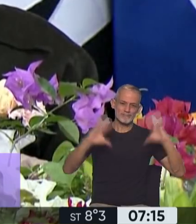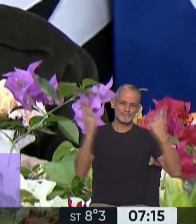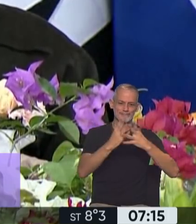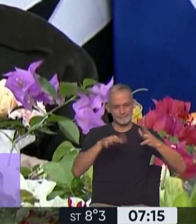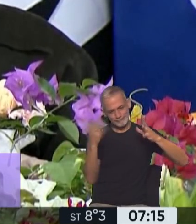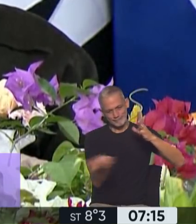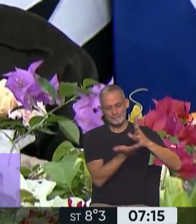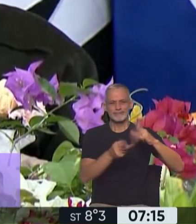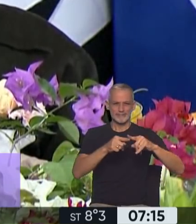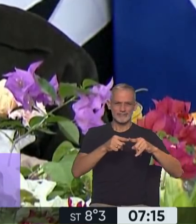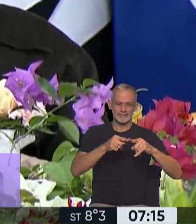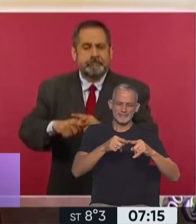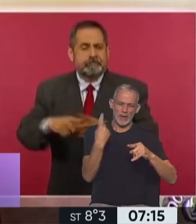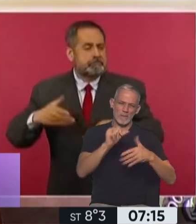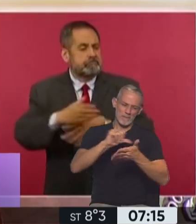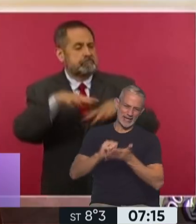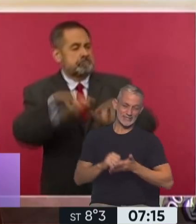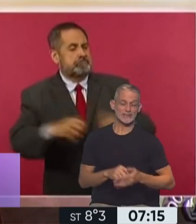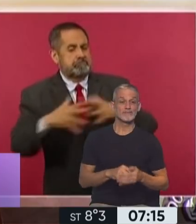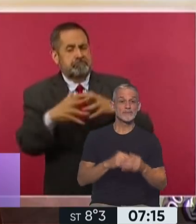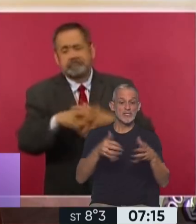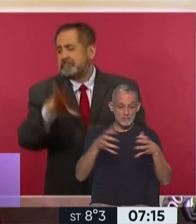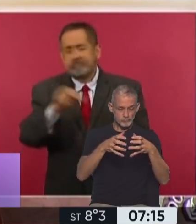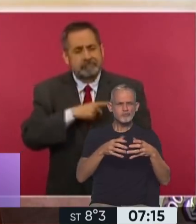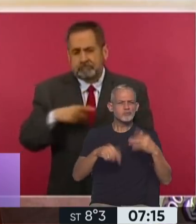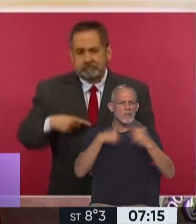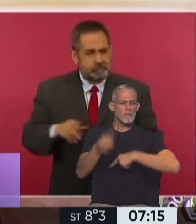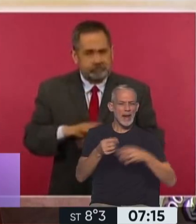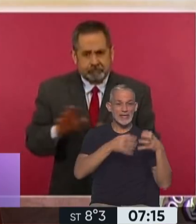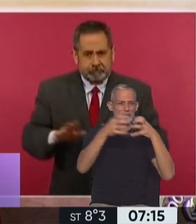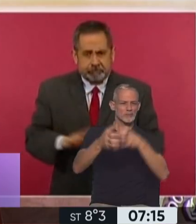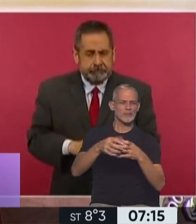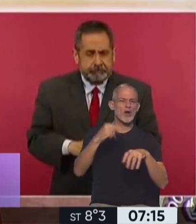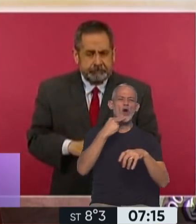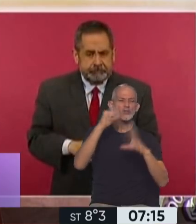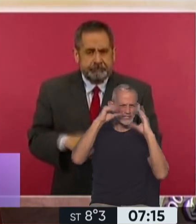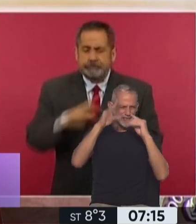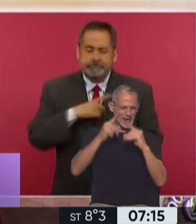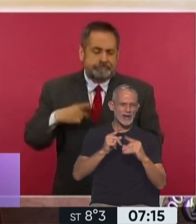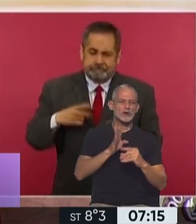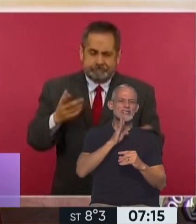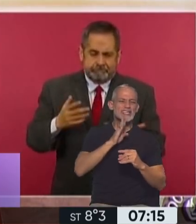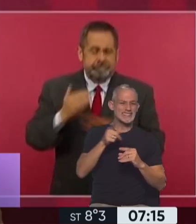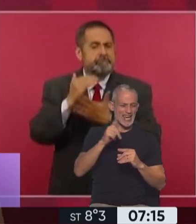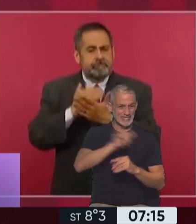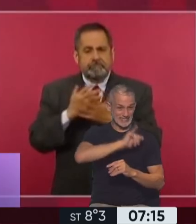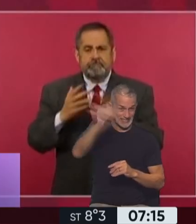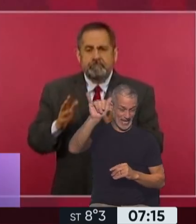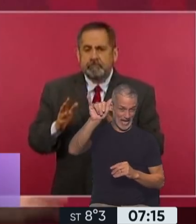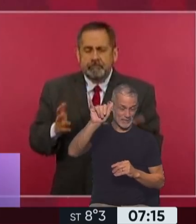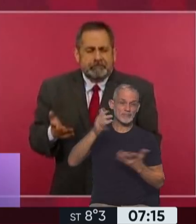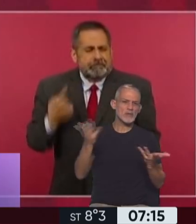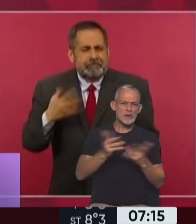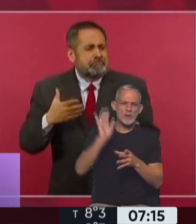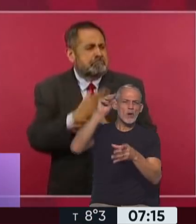sur. Según la agenda prevista, Fernández y su comitiva partirán mañana a las 23 desde el Aeropuerto Internacional de Ezeiza para